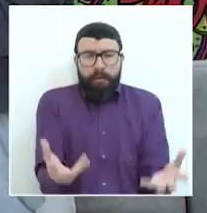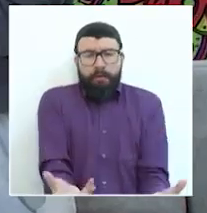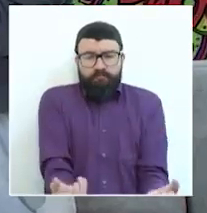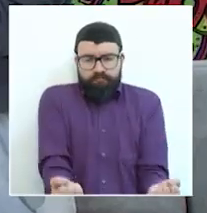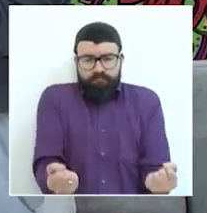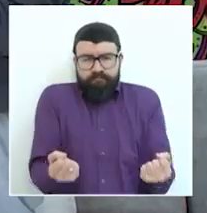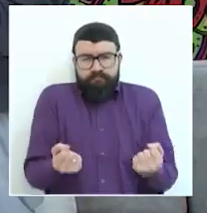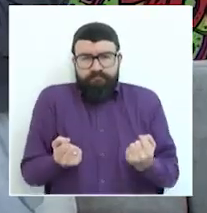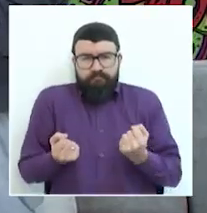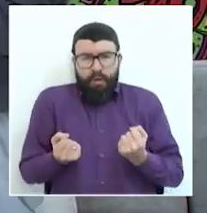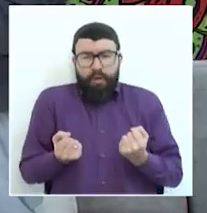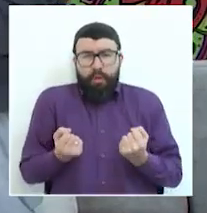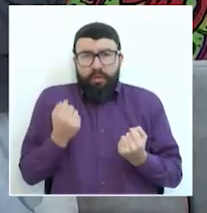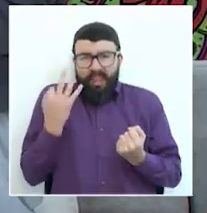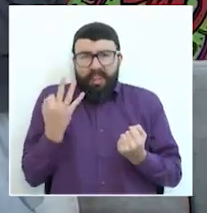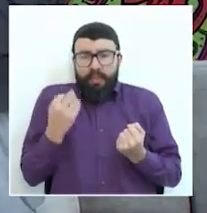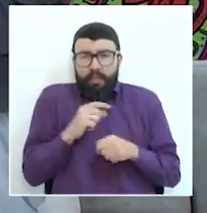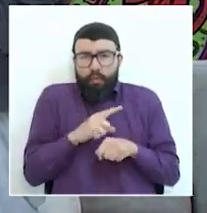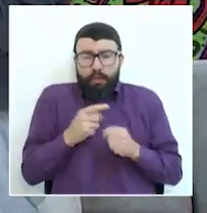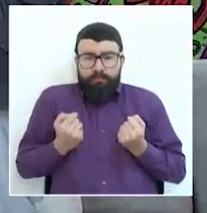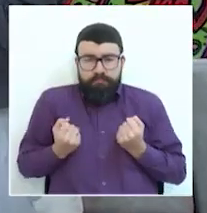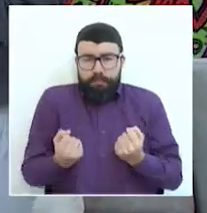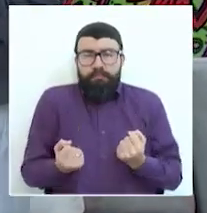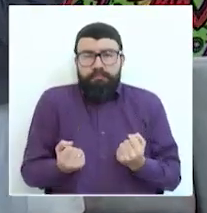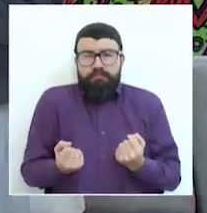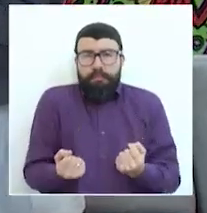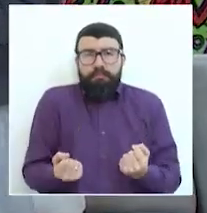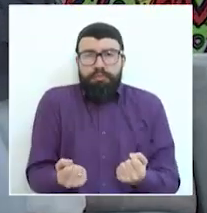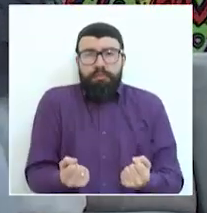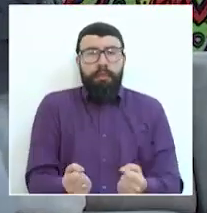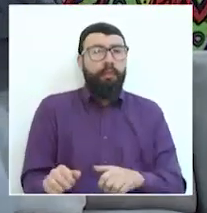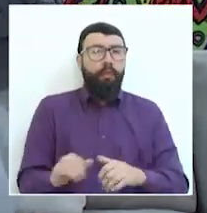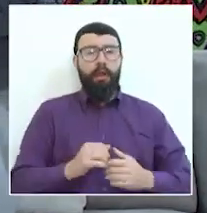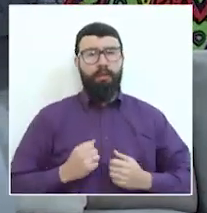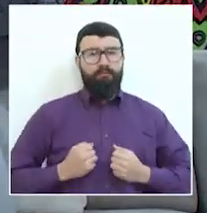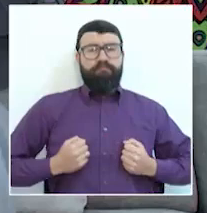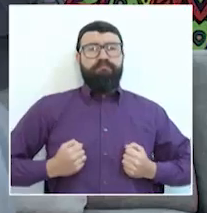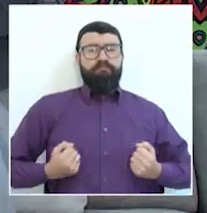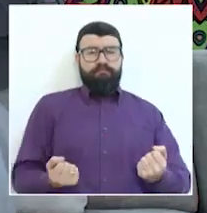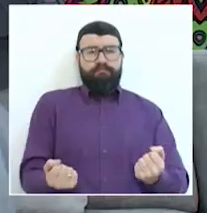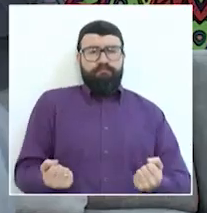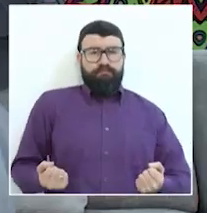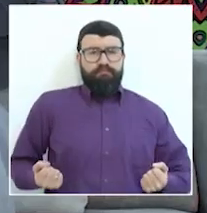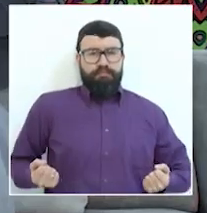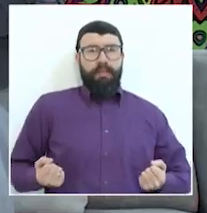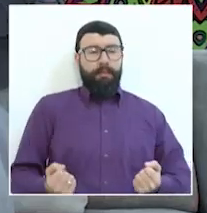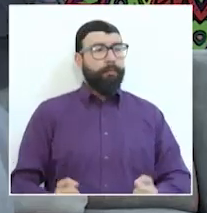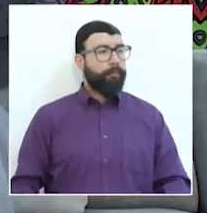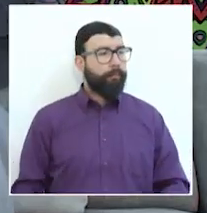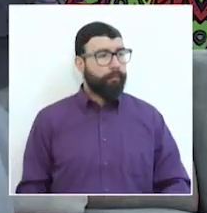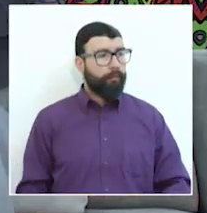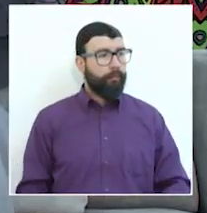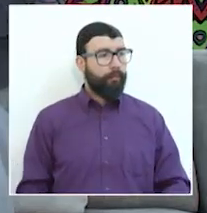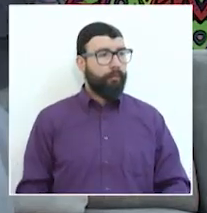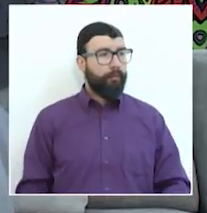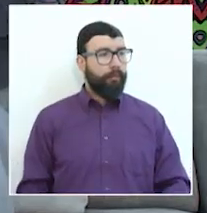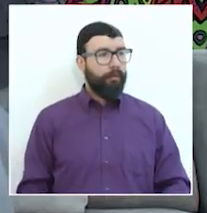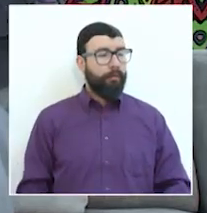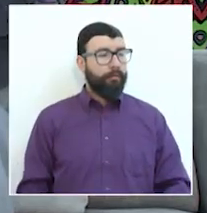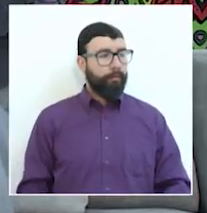¿sí? Espalda derecha, pecho para afuera, como si estuviera sacando pecho, para tener una buena postura. Y volvemos en